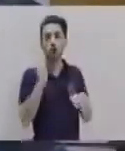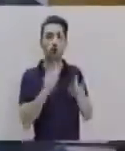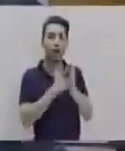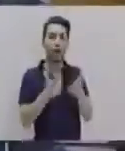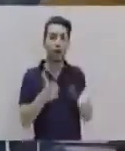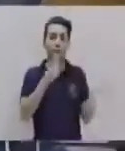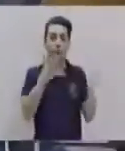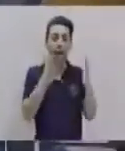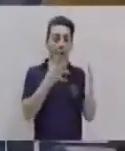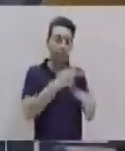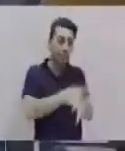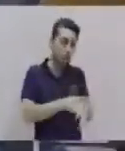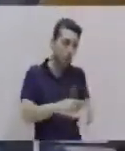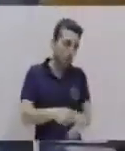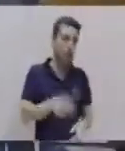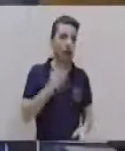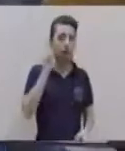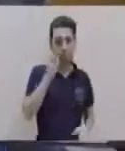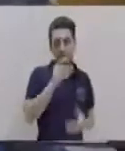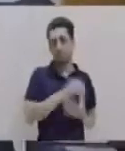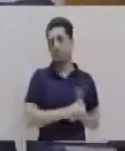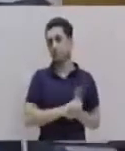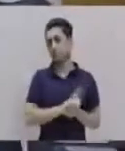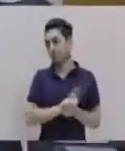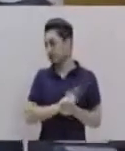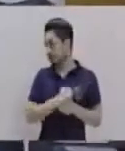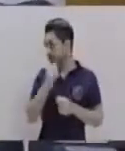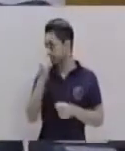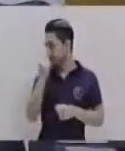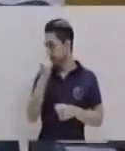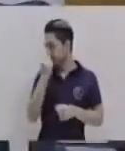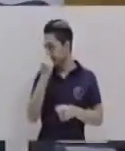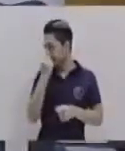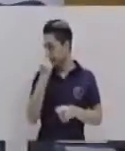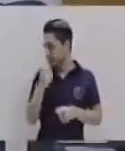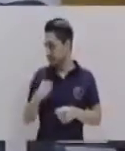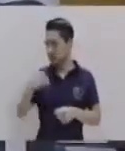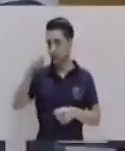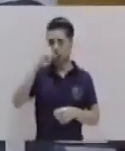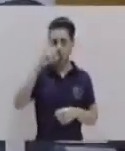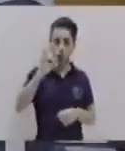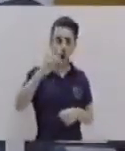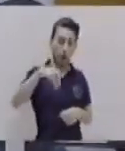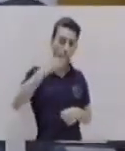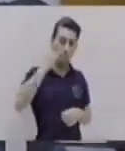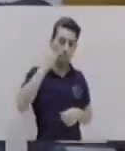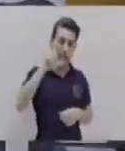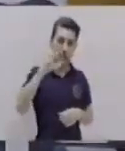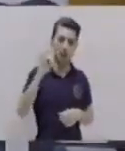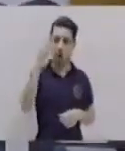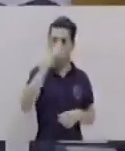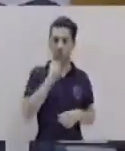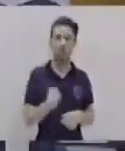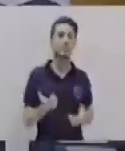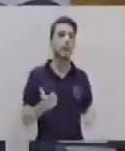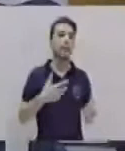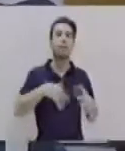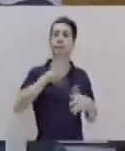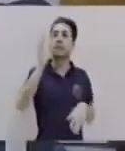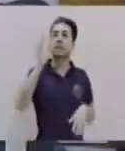una historia parecida. Exacto. En los tópicos, un tópico es lo que más es